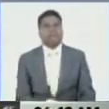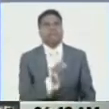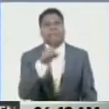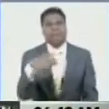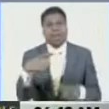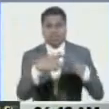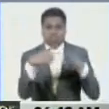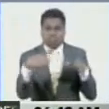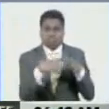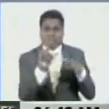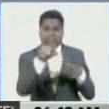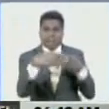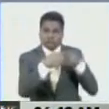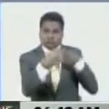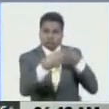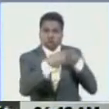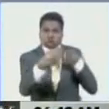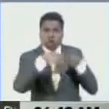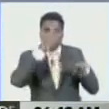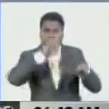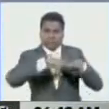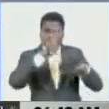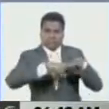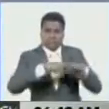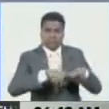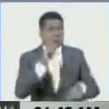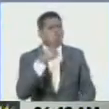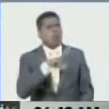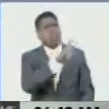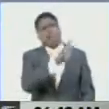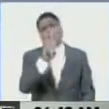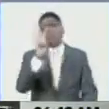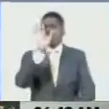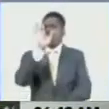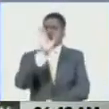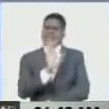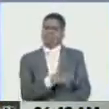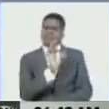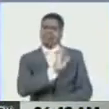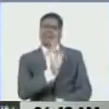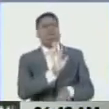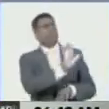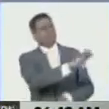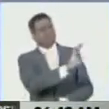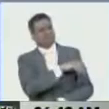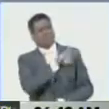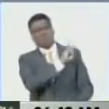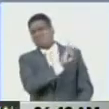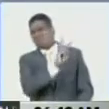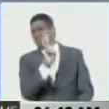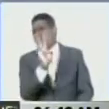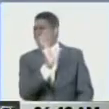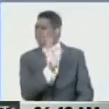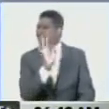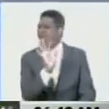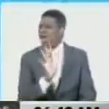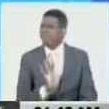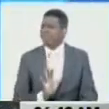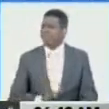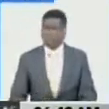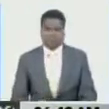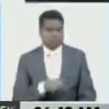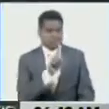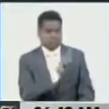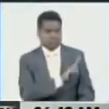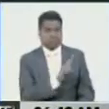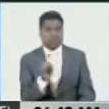llaman Dollar Today, solo tratan de banalizarlo, ¿no? Una página web. Eso no tiene absolutamente ningún tipo de